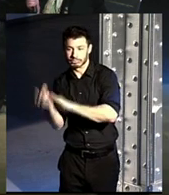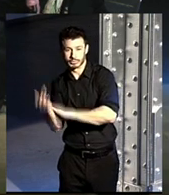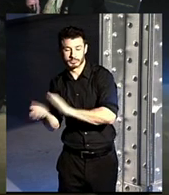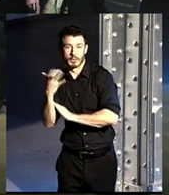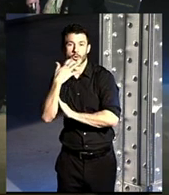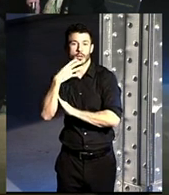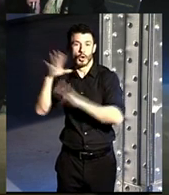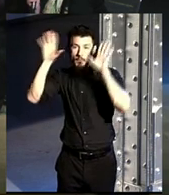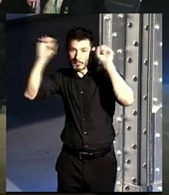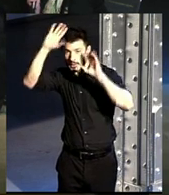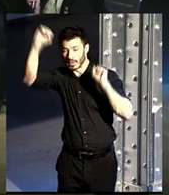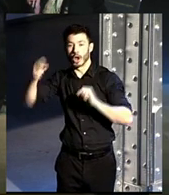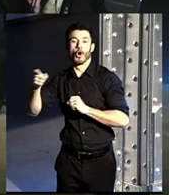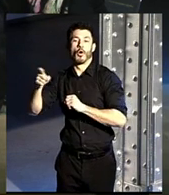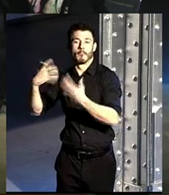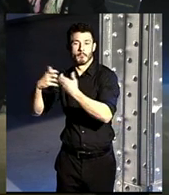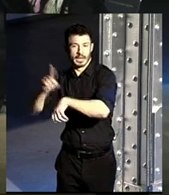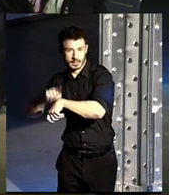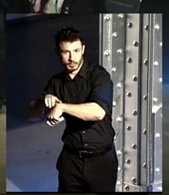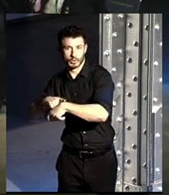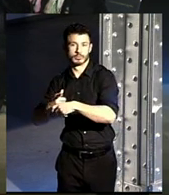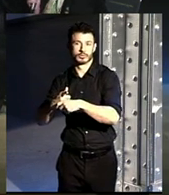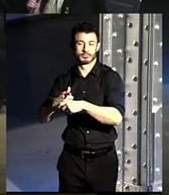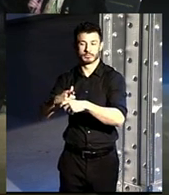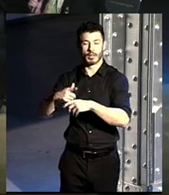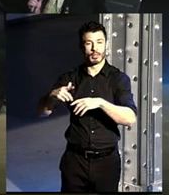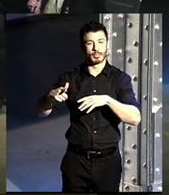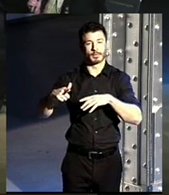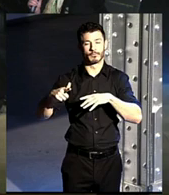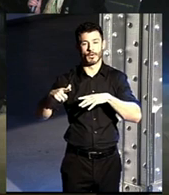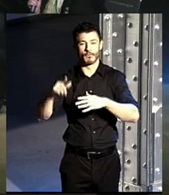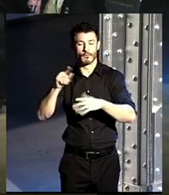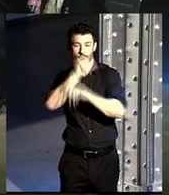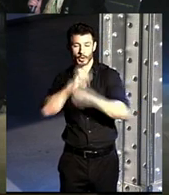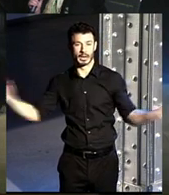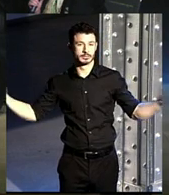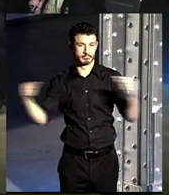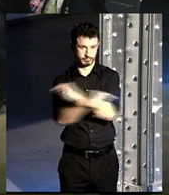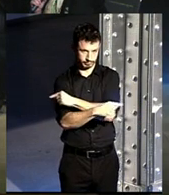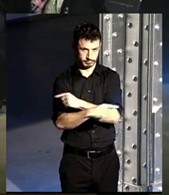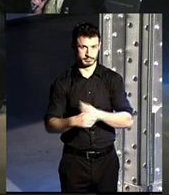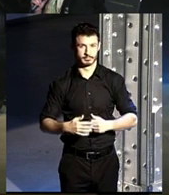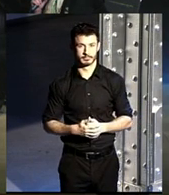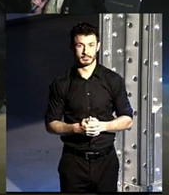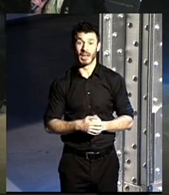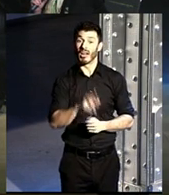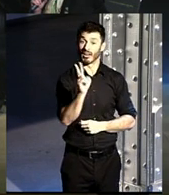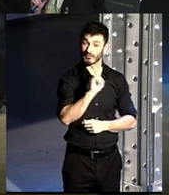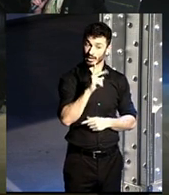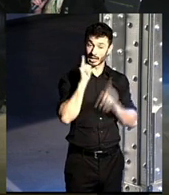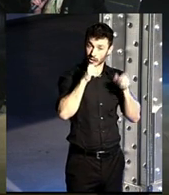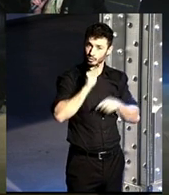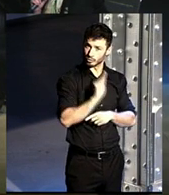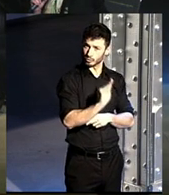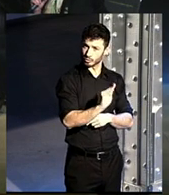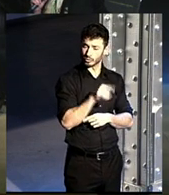opposite dynamic to Verne. Son dinámicas opuestas. Claro, en el caso de Verne, además, él era un